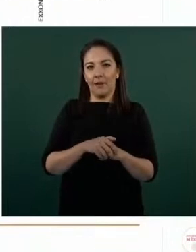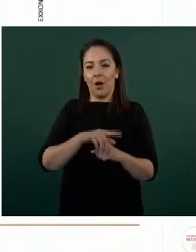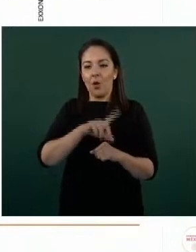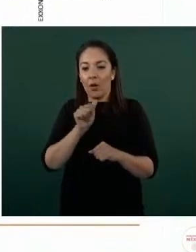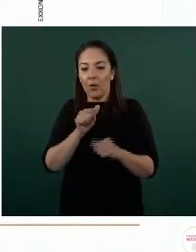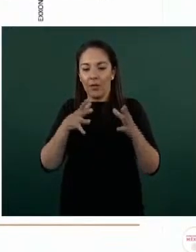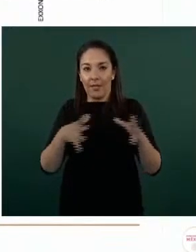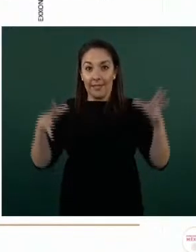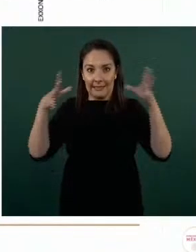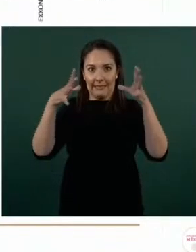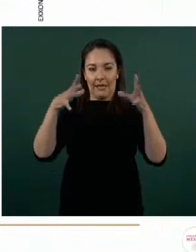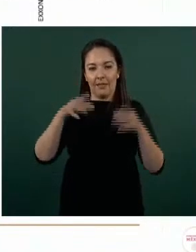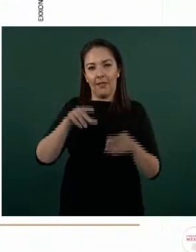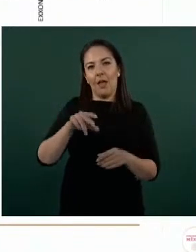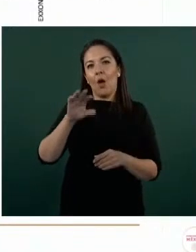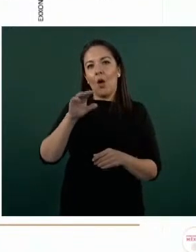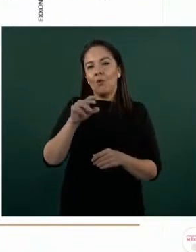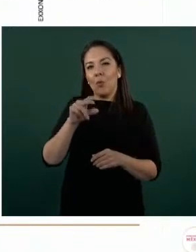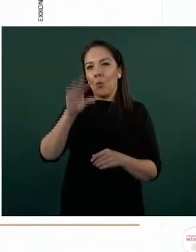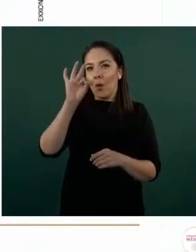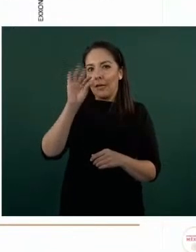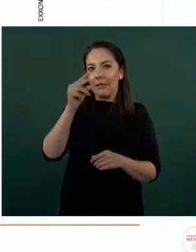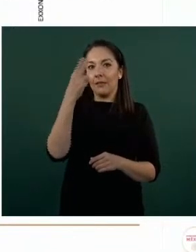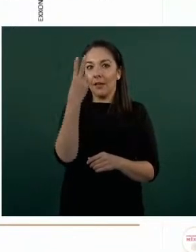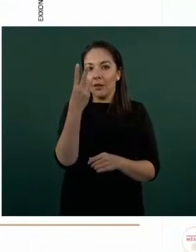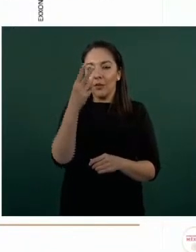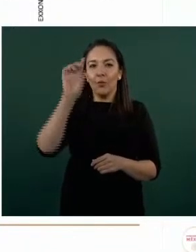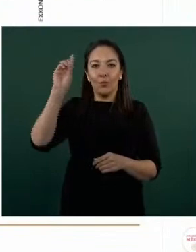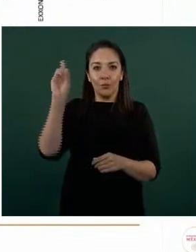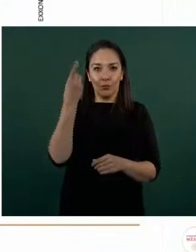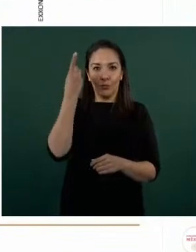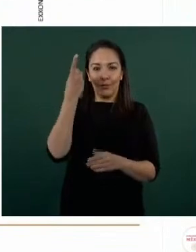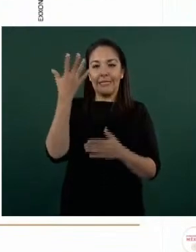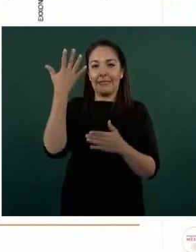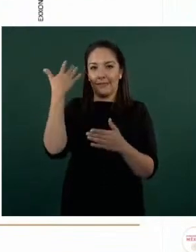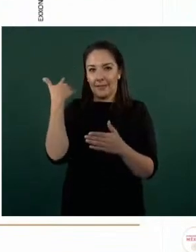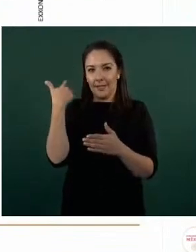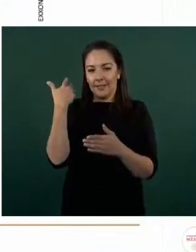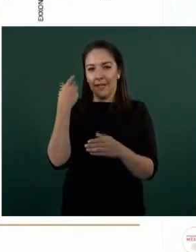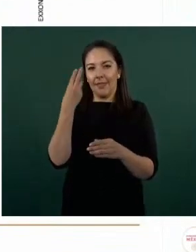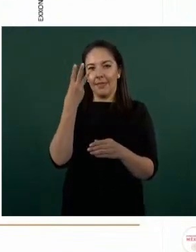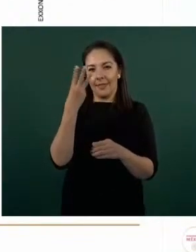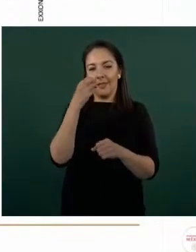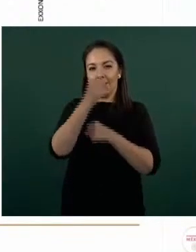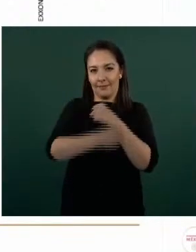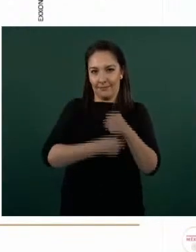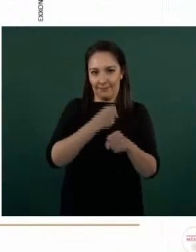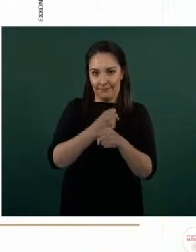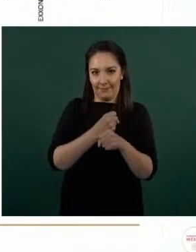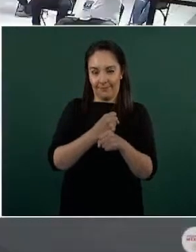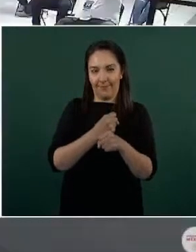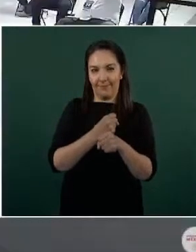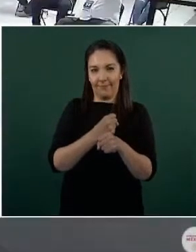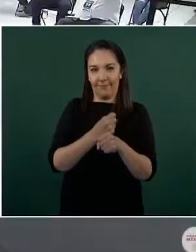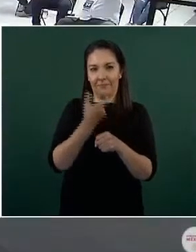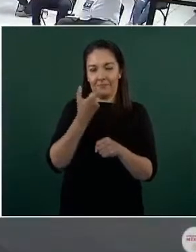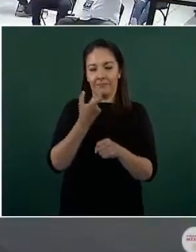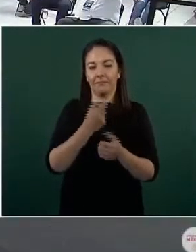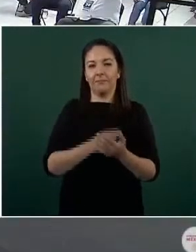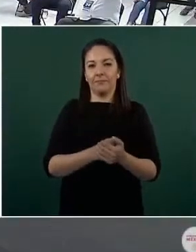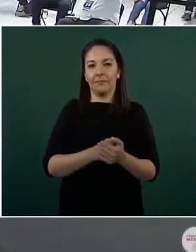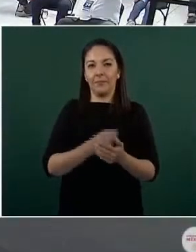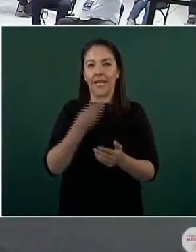barril, 40, 42 dólares por barril que tenía hace tres años el petróleo. Las tres